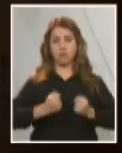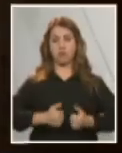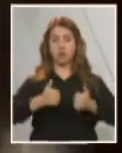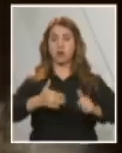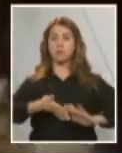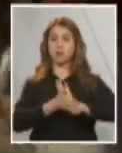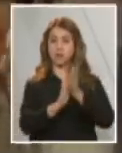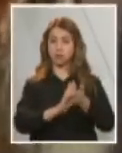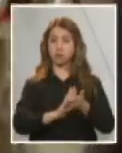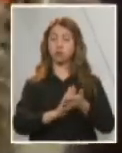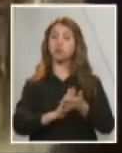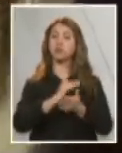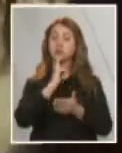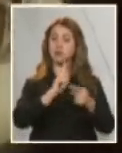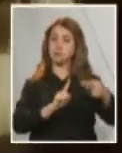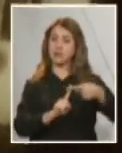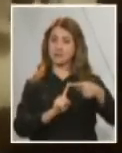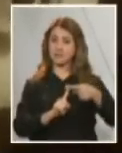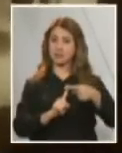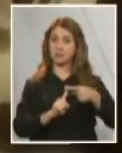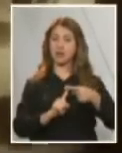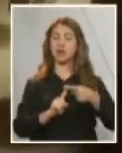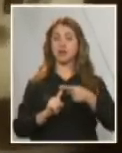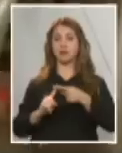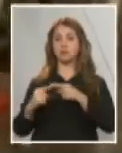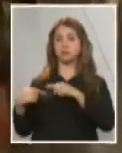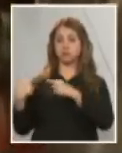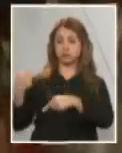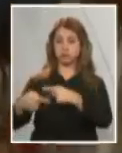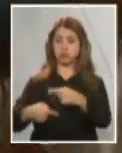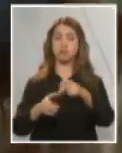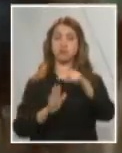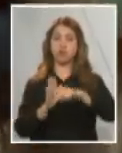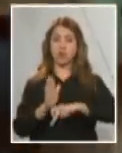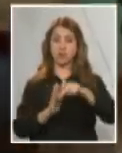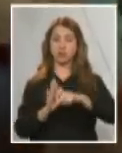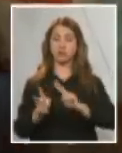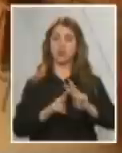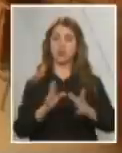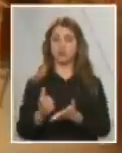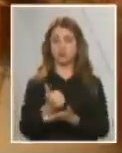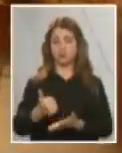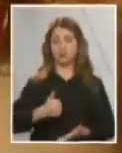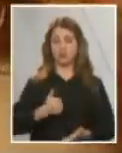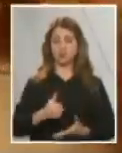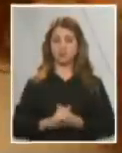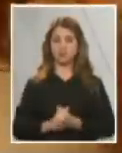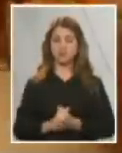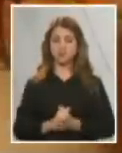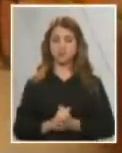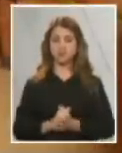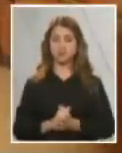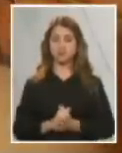para todos los que de alguna u otra forma han participado en la generación de este proyecto y se haga realidad.